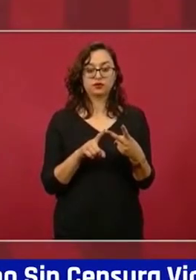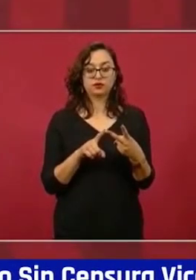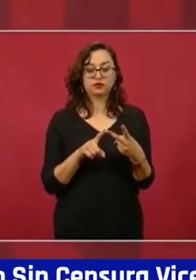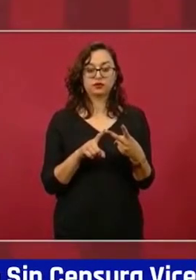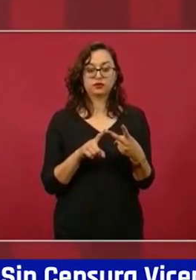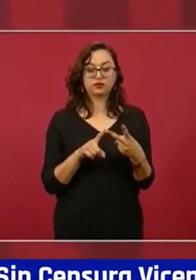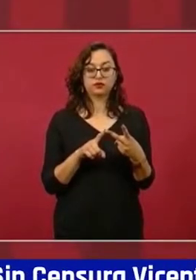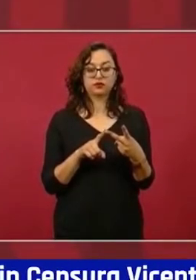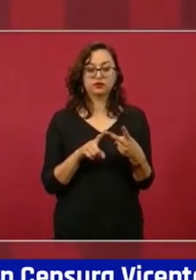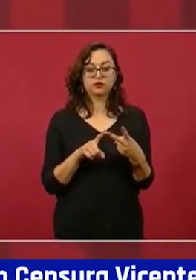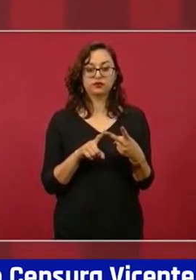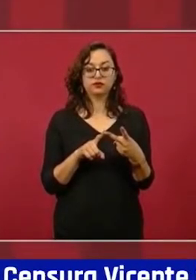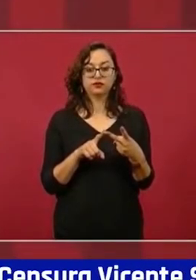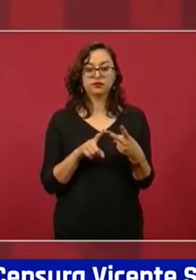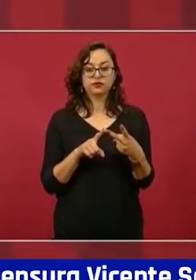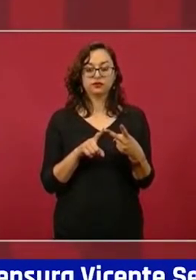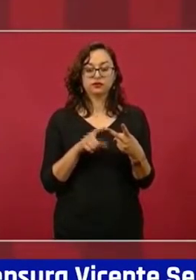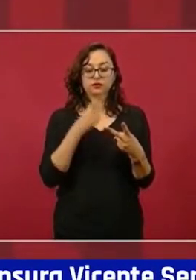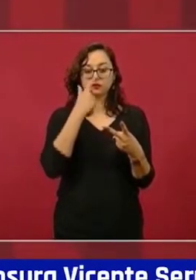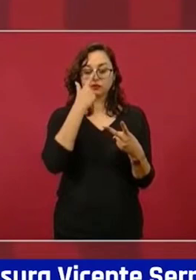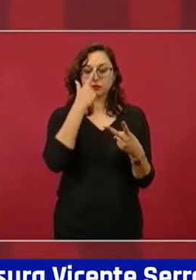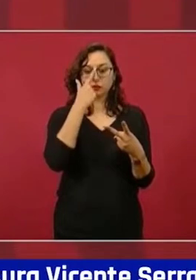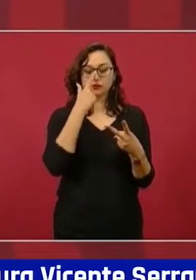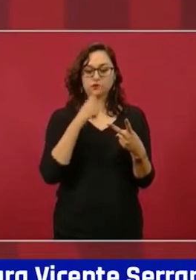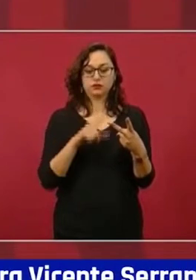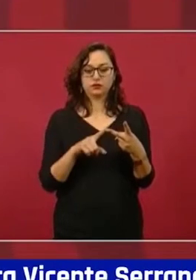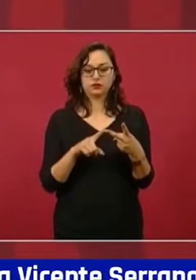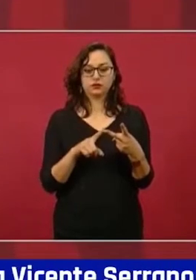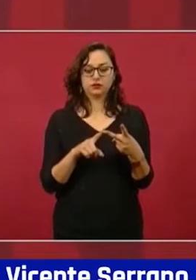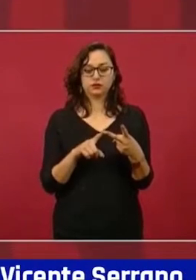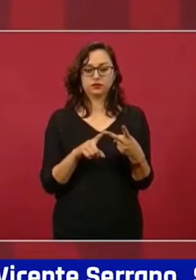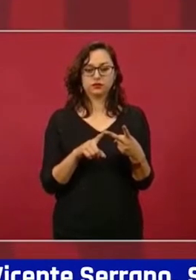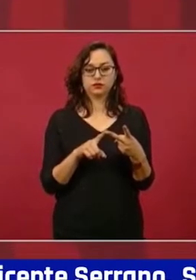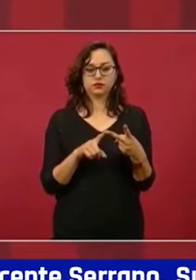visitarnos el primer ministro,